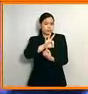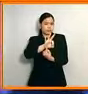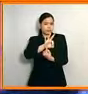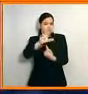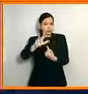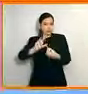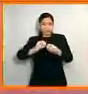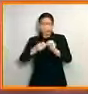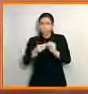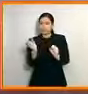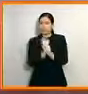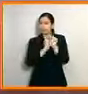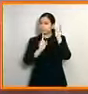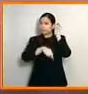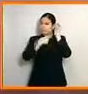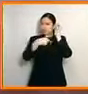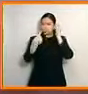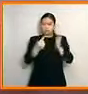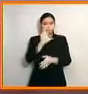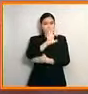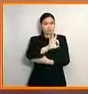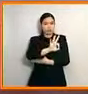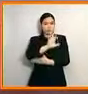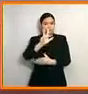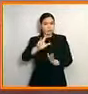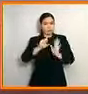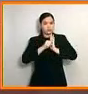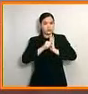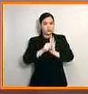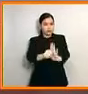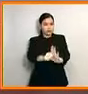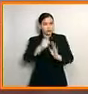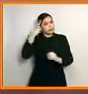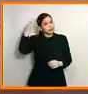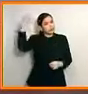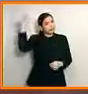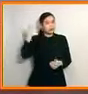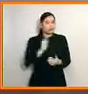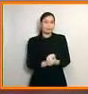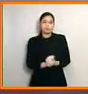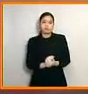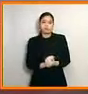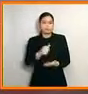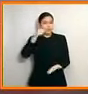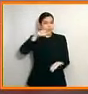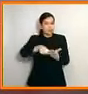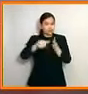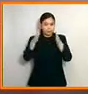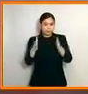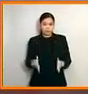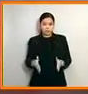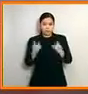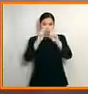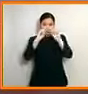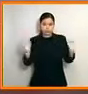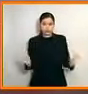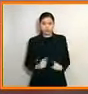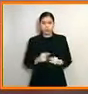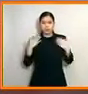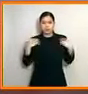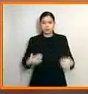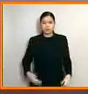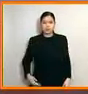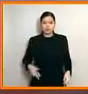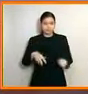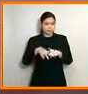3. El número ganador para la diaria es el 93 con su símbolo de niños cartero. En el cuadro del cuerpo lo pueden ubicar en el